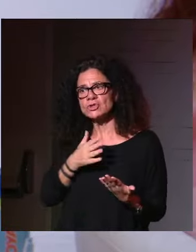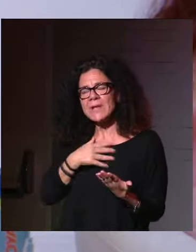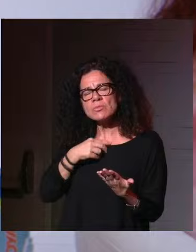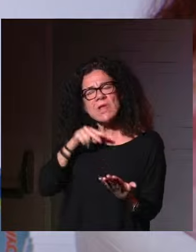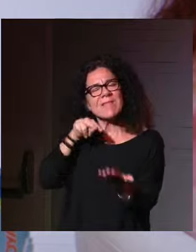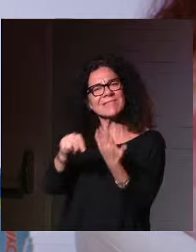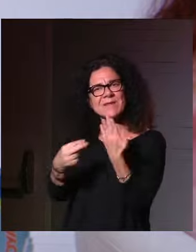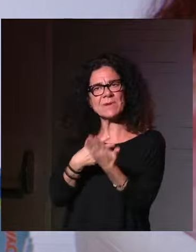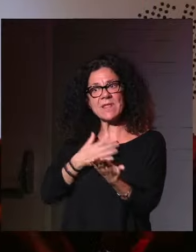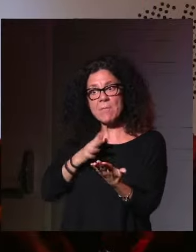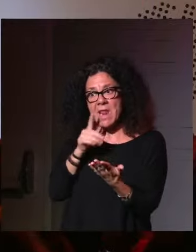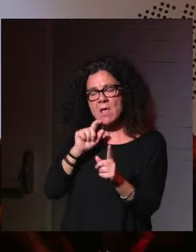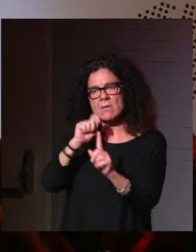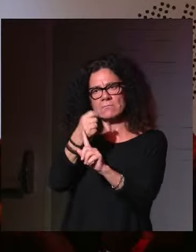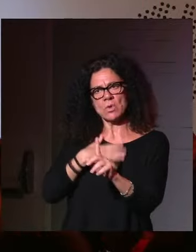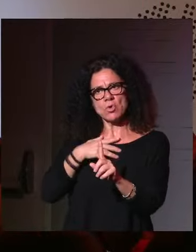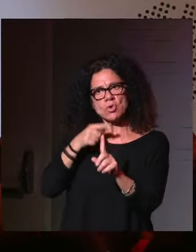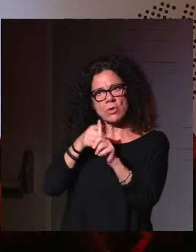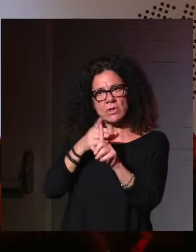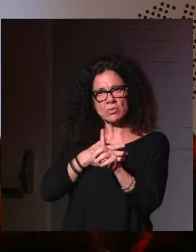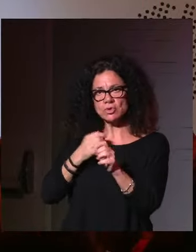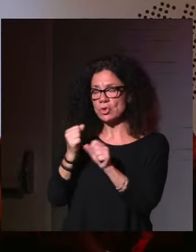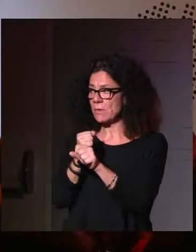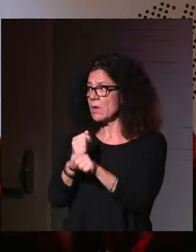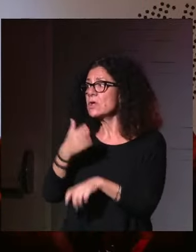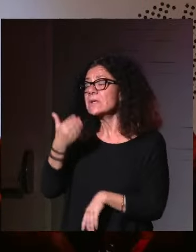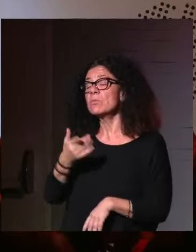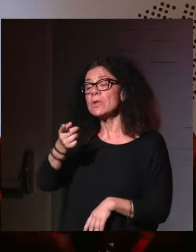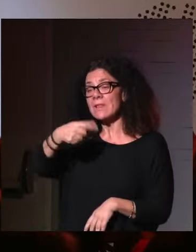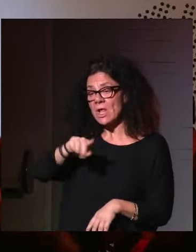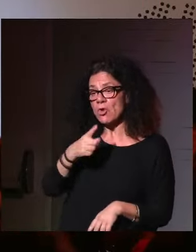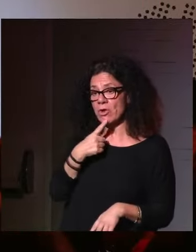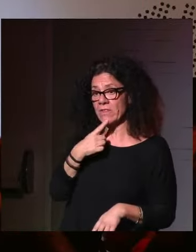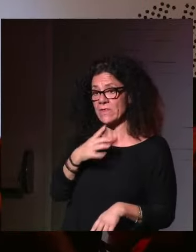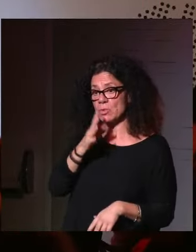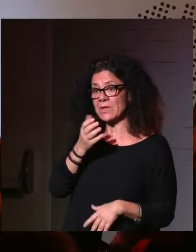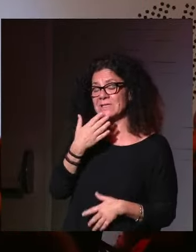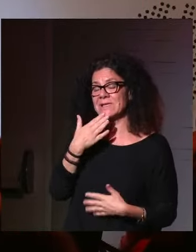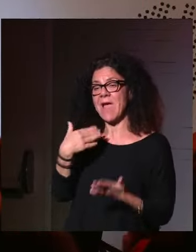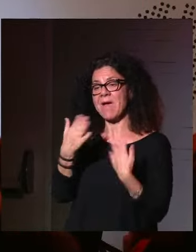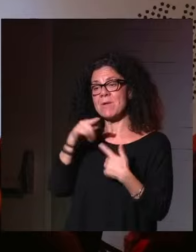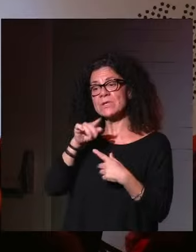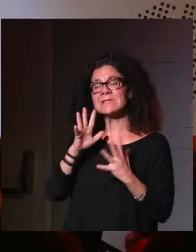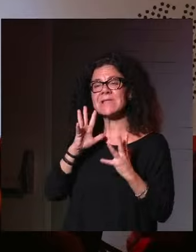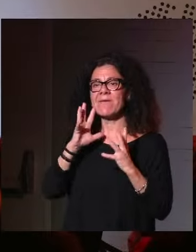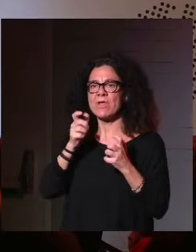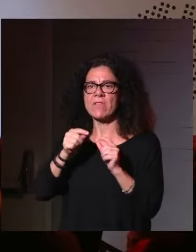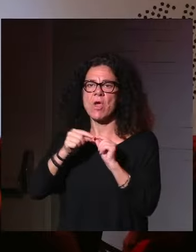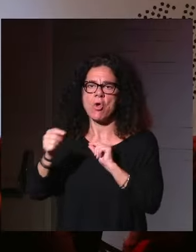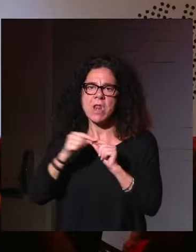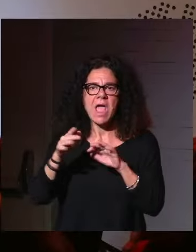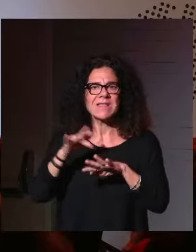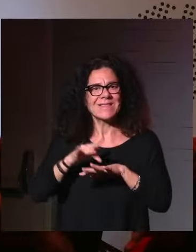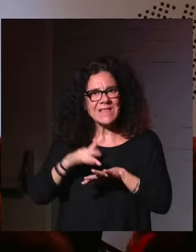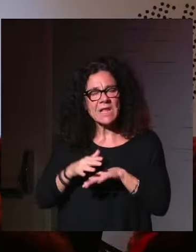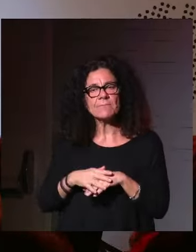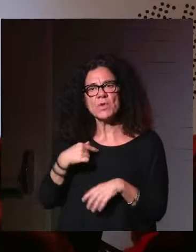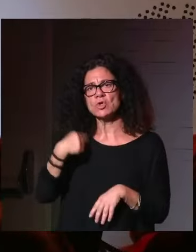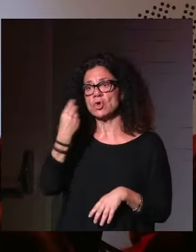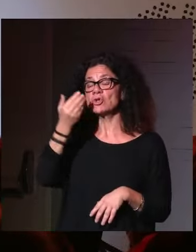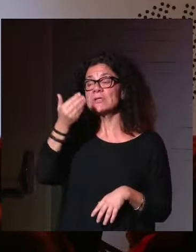tenemos con nuestro trabajo Yo creo que es importante esto que decí porque cuando hablamos de esta violencia online digital creo que es